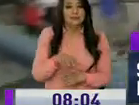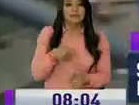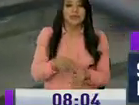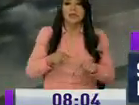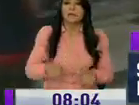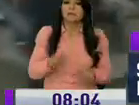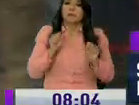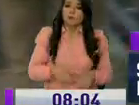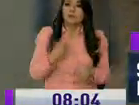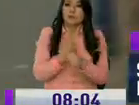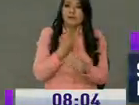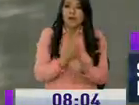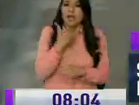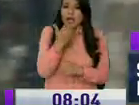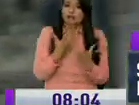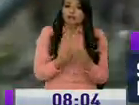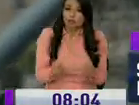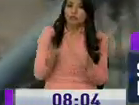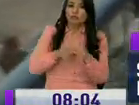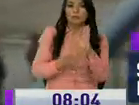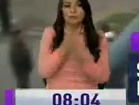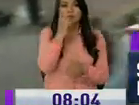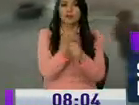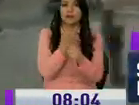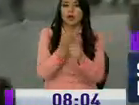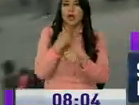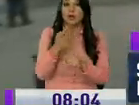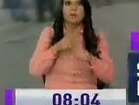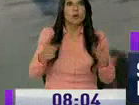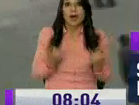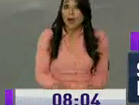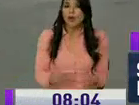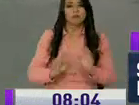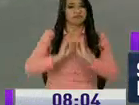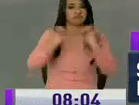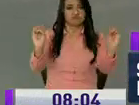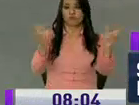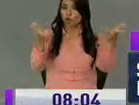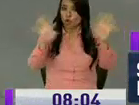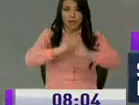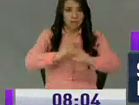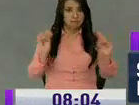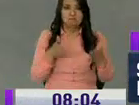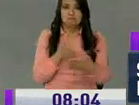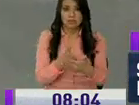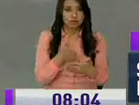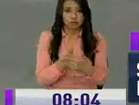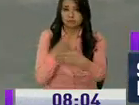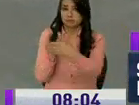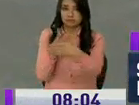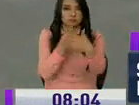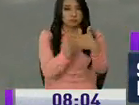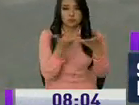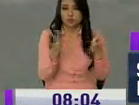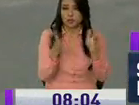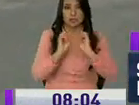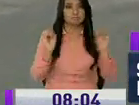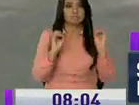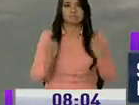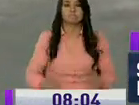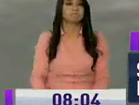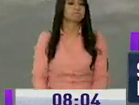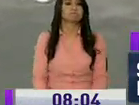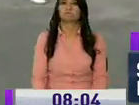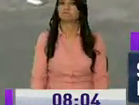para poder encontrar un medio para transportarse. Sin embargo, ahora ya no hay paso de ningún transporte o de